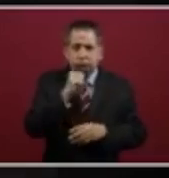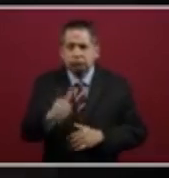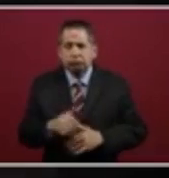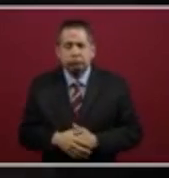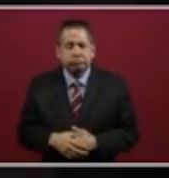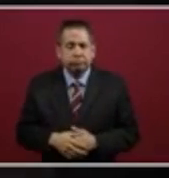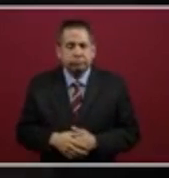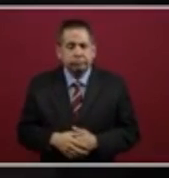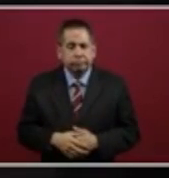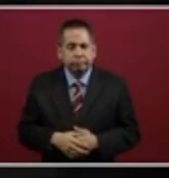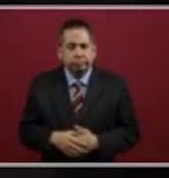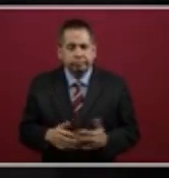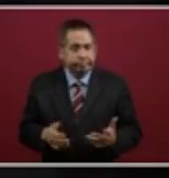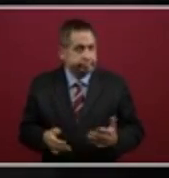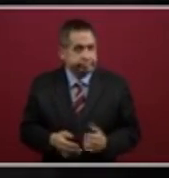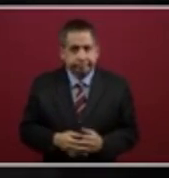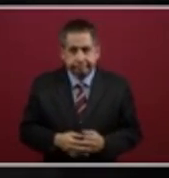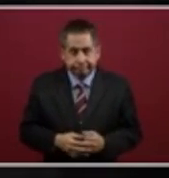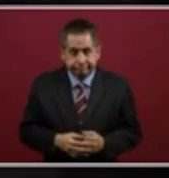Todo